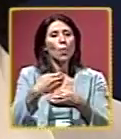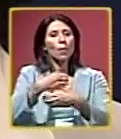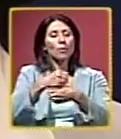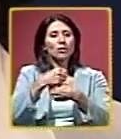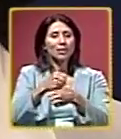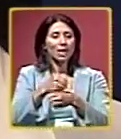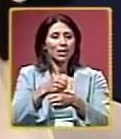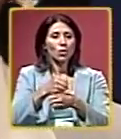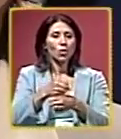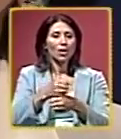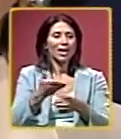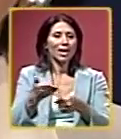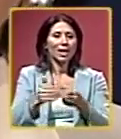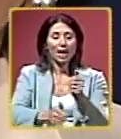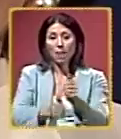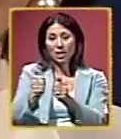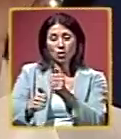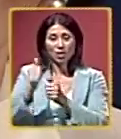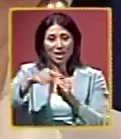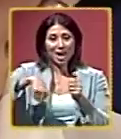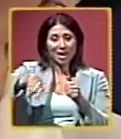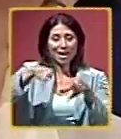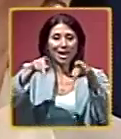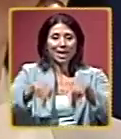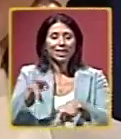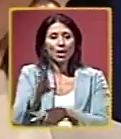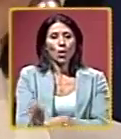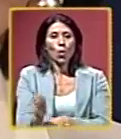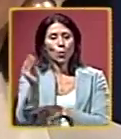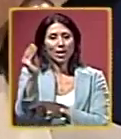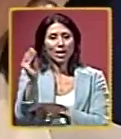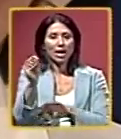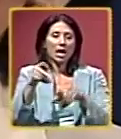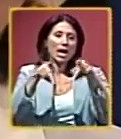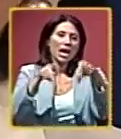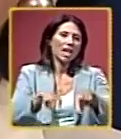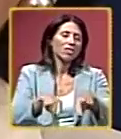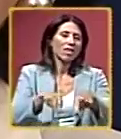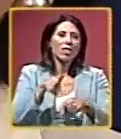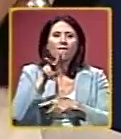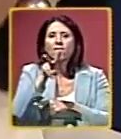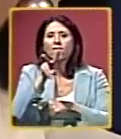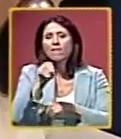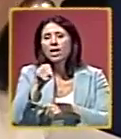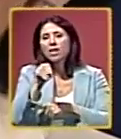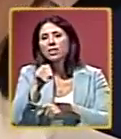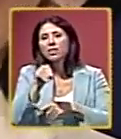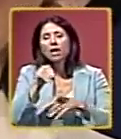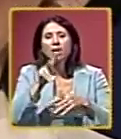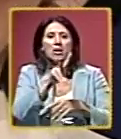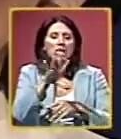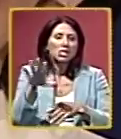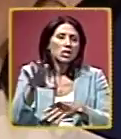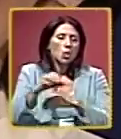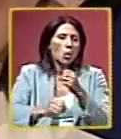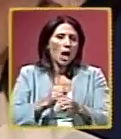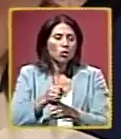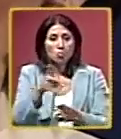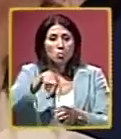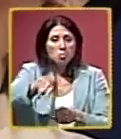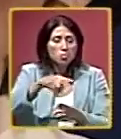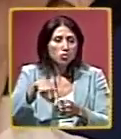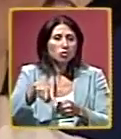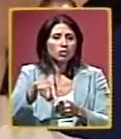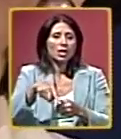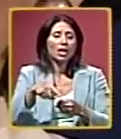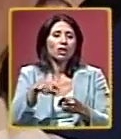estaban conformándolo, gente joven, gente que tiene 20 y resto de años, y que muchos de ellos incluso fueron alumnos míos en la universidad,